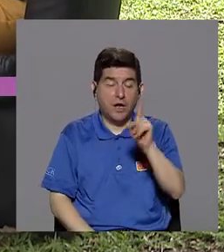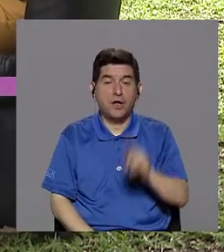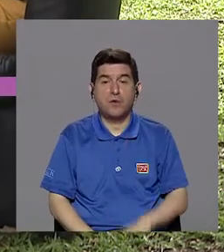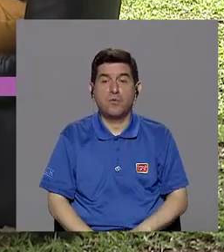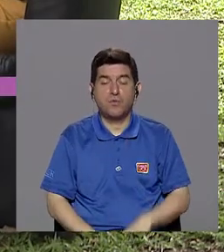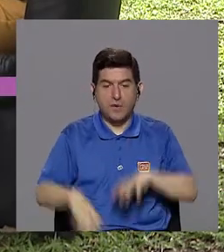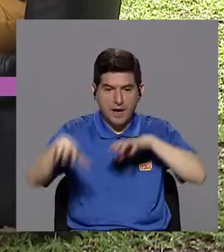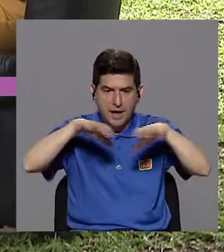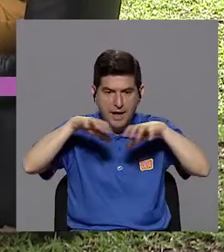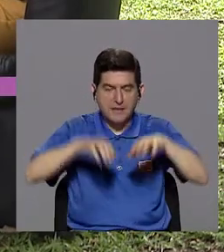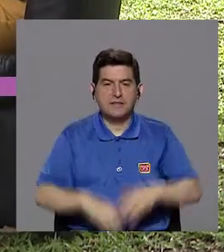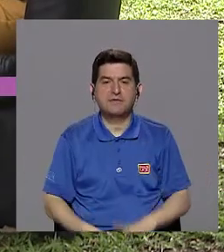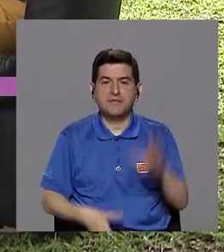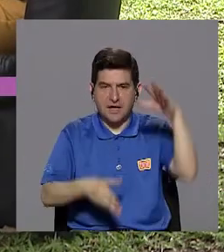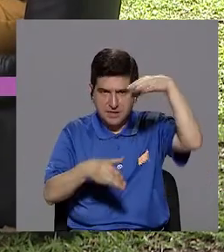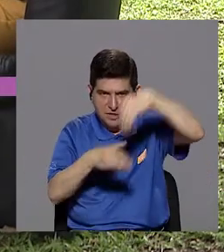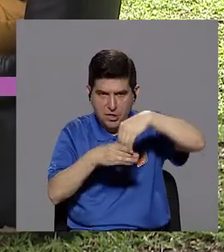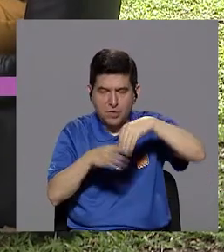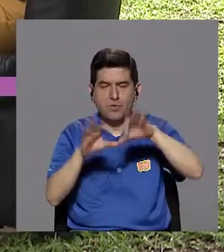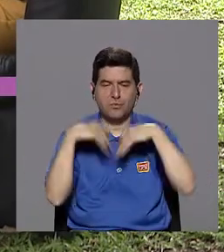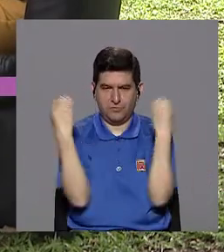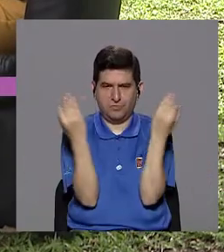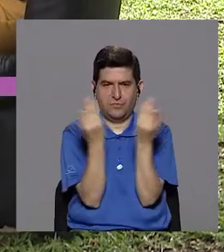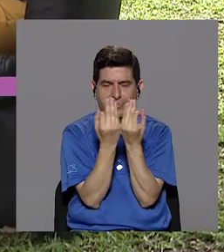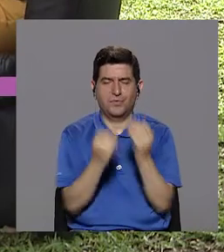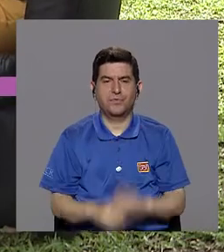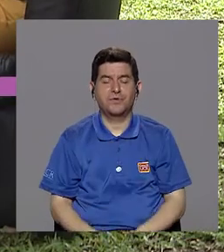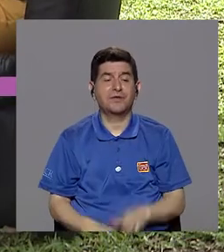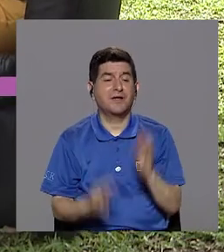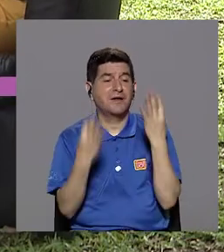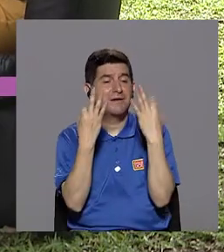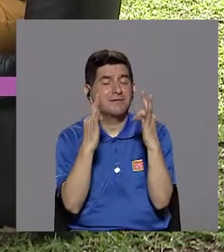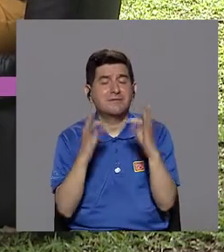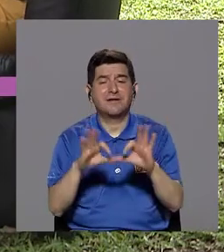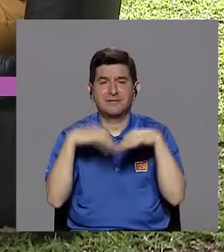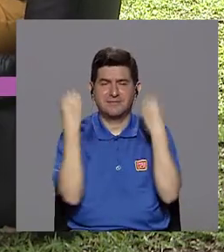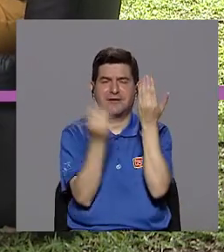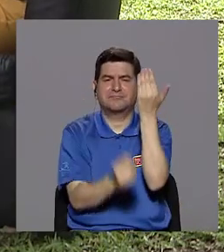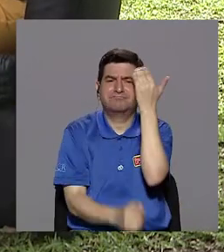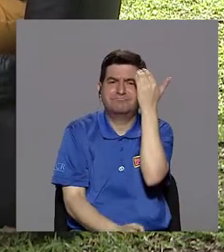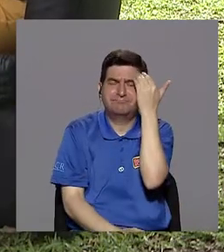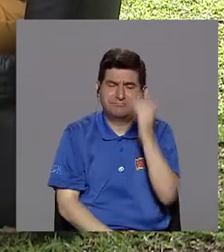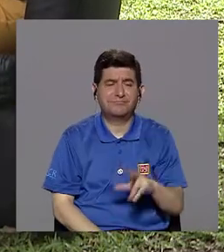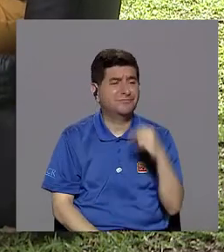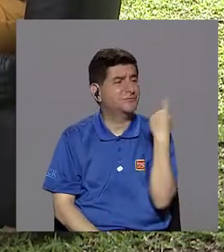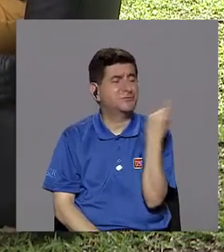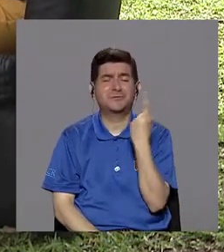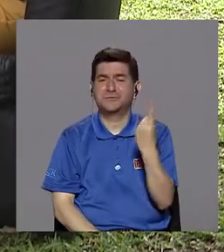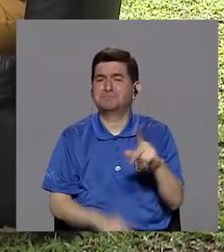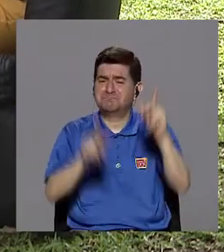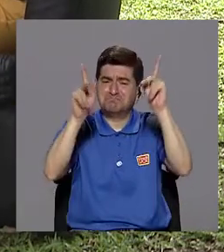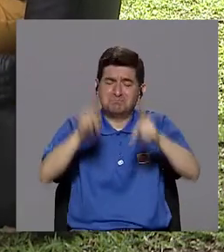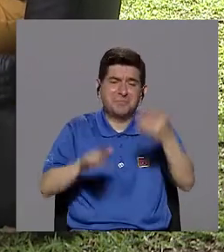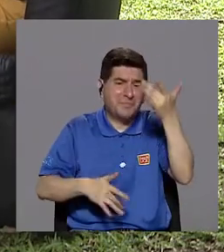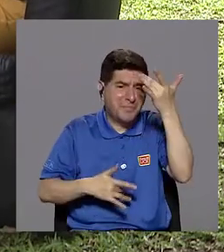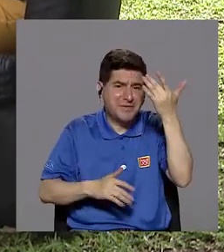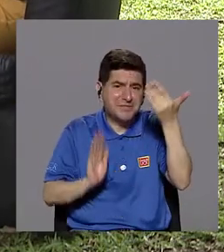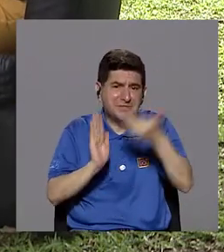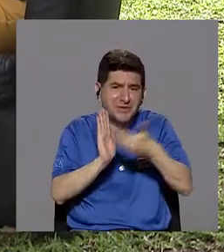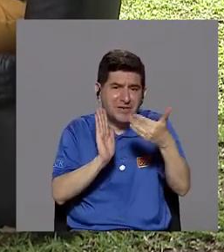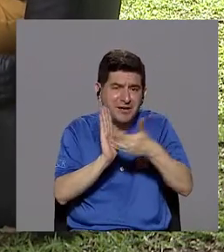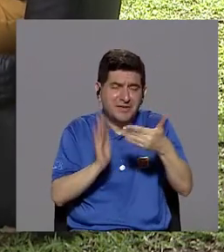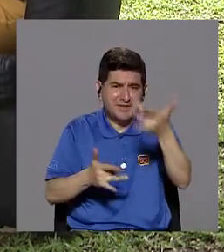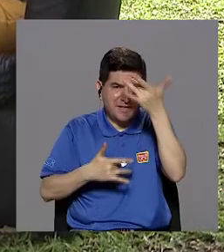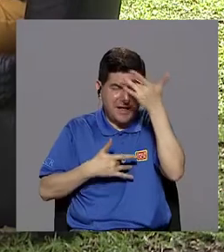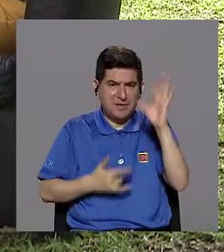que se involucra la familia. Entonces, con el fin de eso, de que la familia también conozca, porque no es solamente la persona afectada, sino